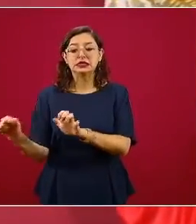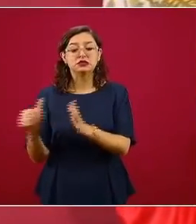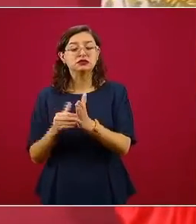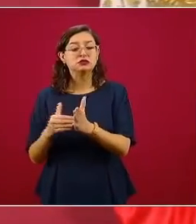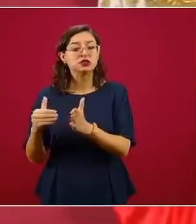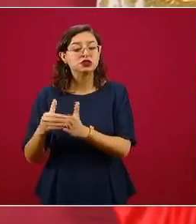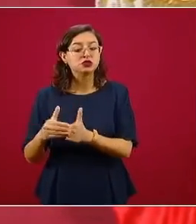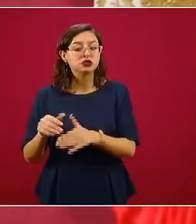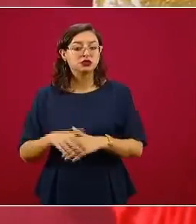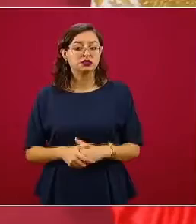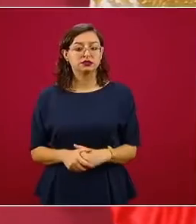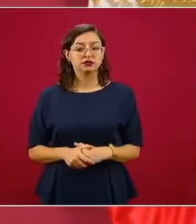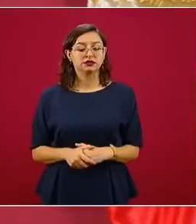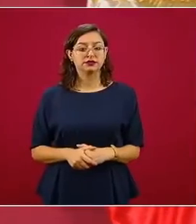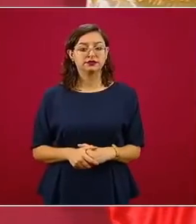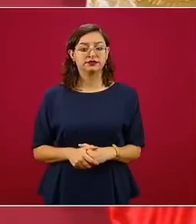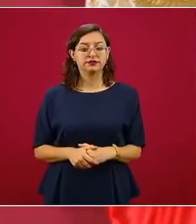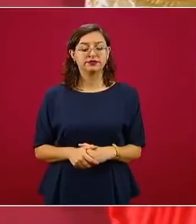millones.